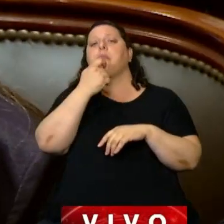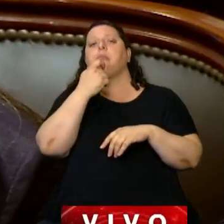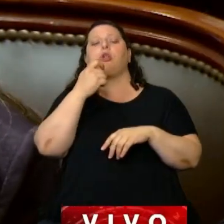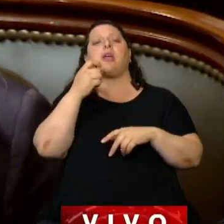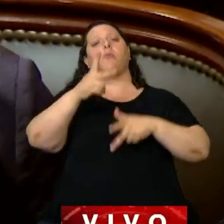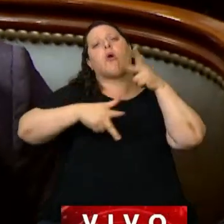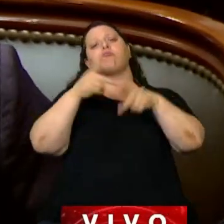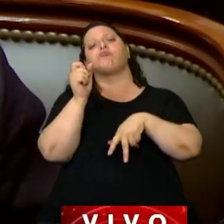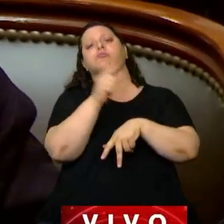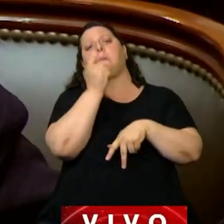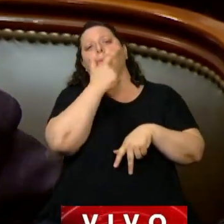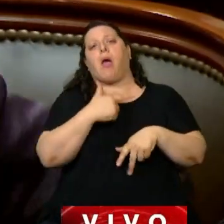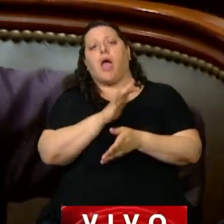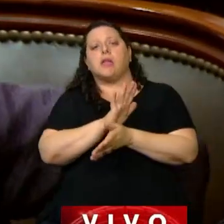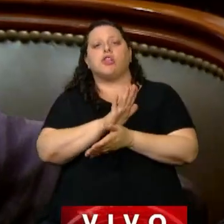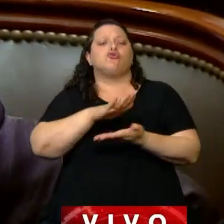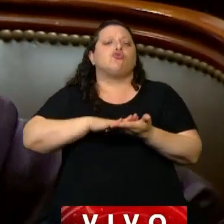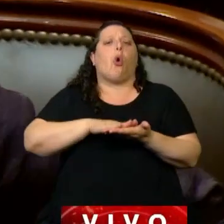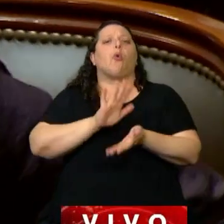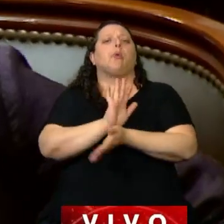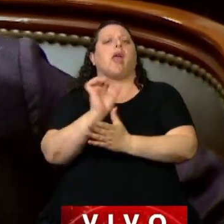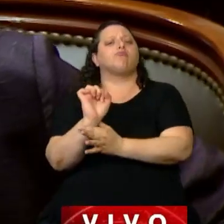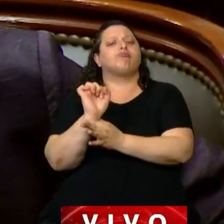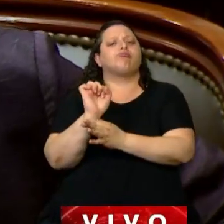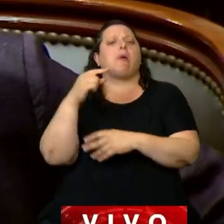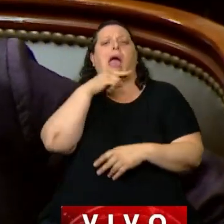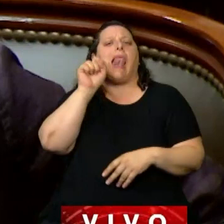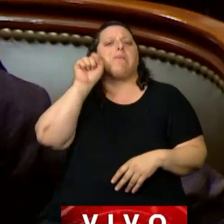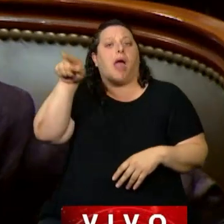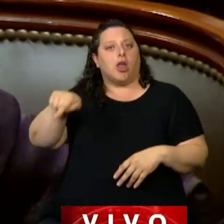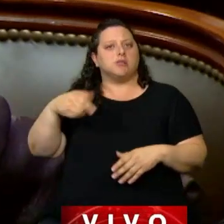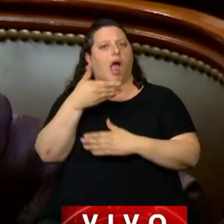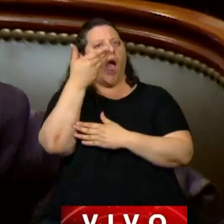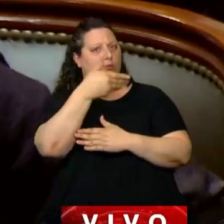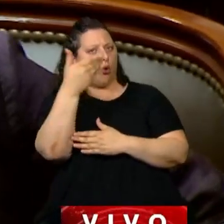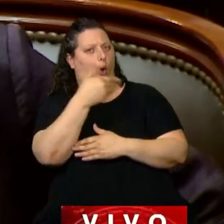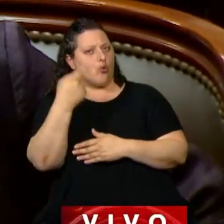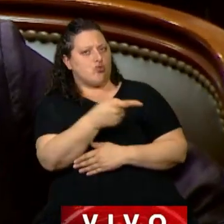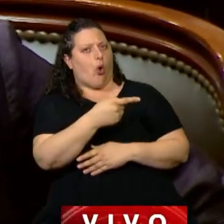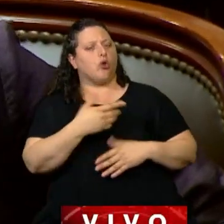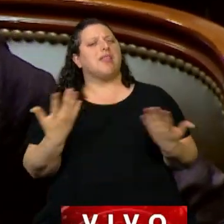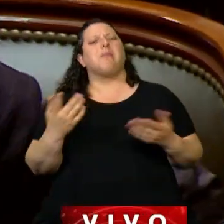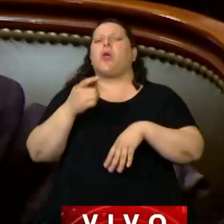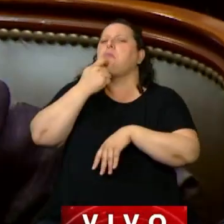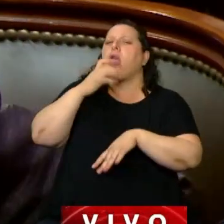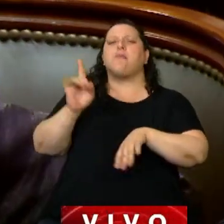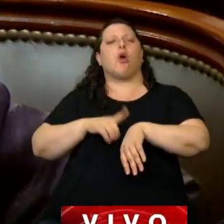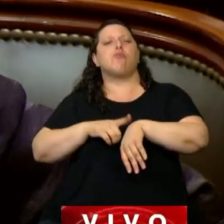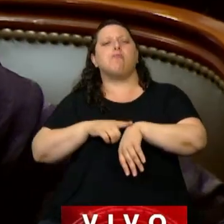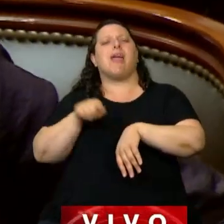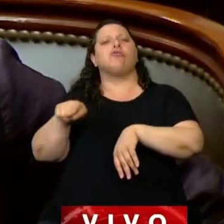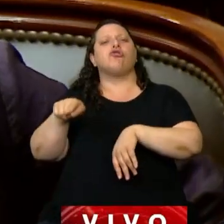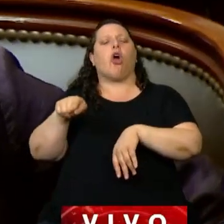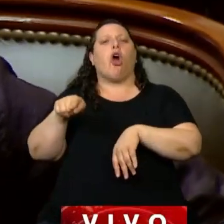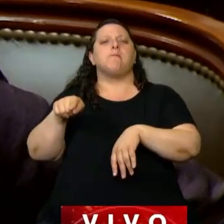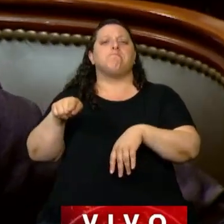Mauricio macri a propósito del talento futbolístico los alemanes y no había salido a repudiar las barbaridades que dijo